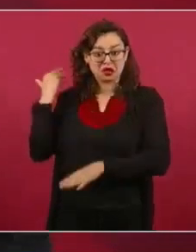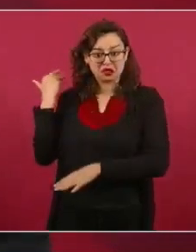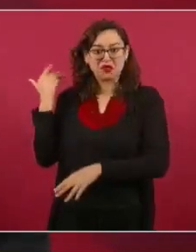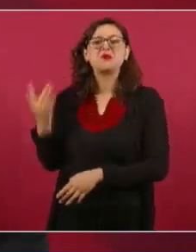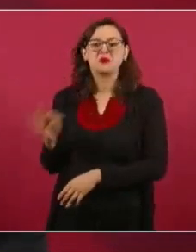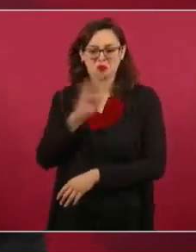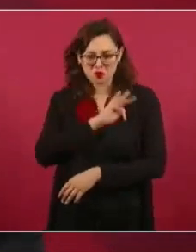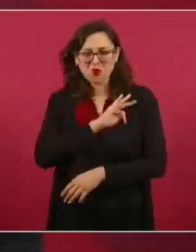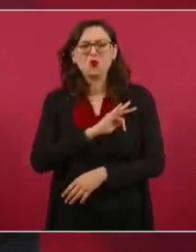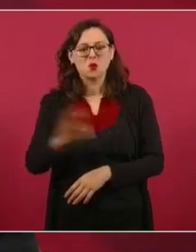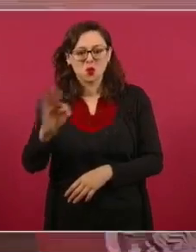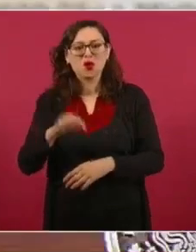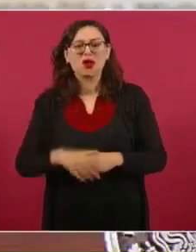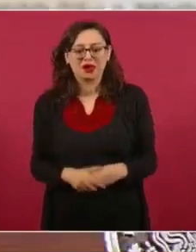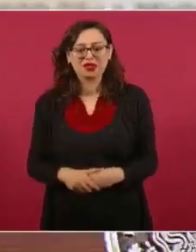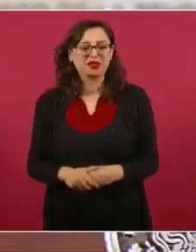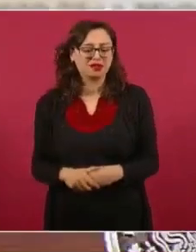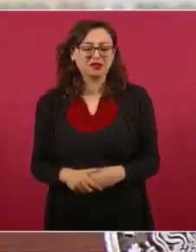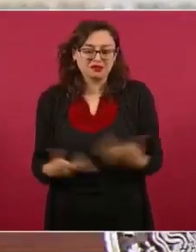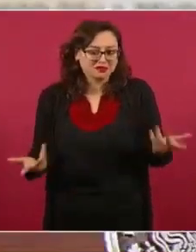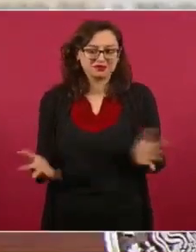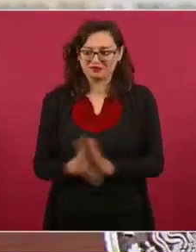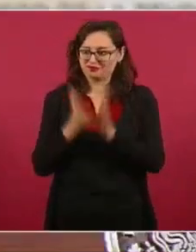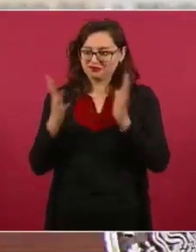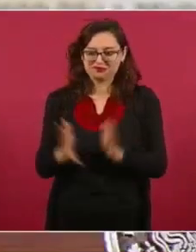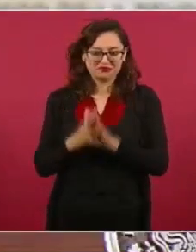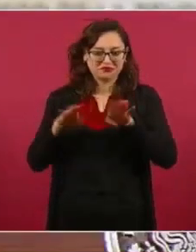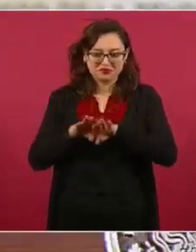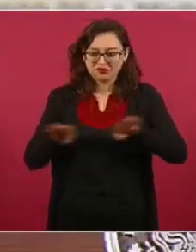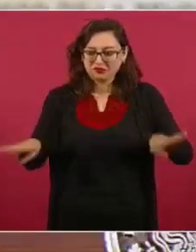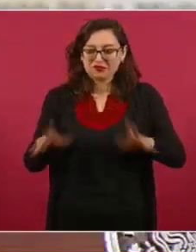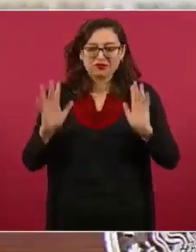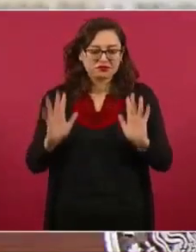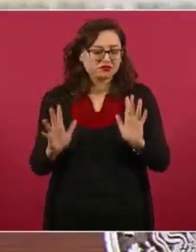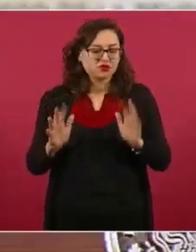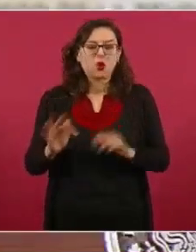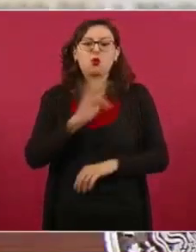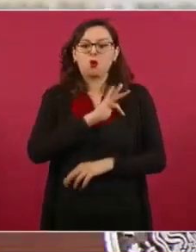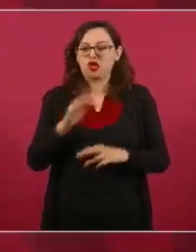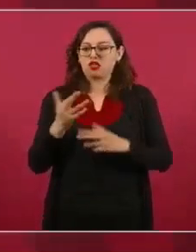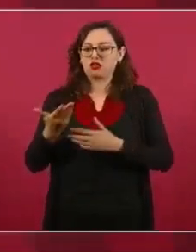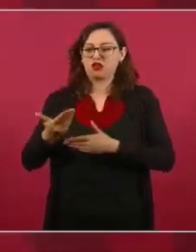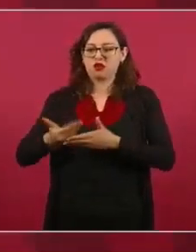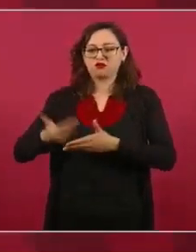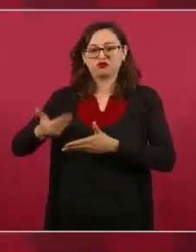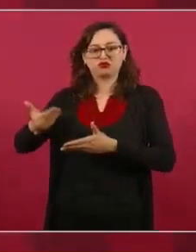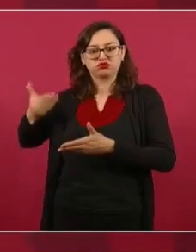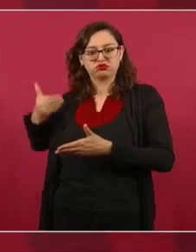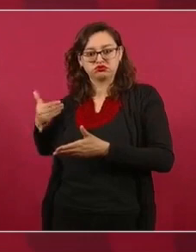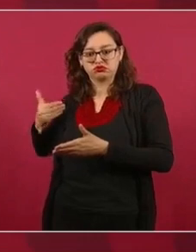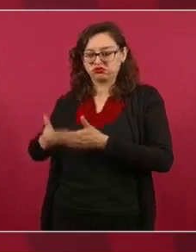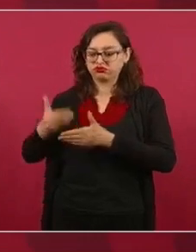Y en la democracia, menos. Porque es el pueblo el que manda.